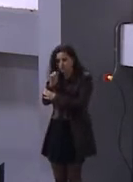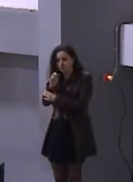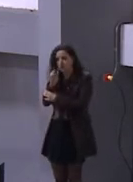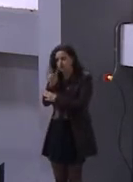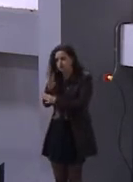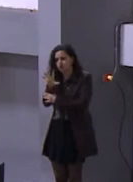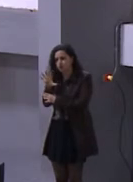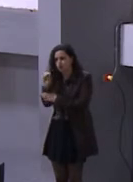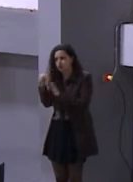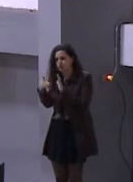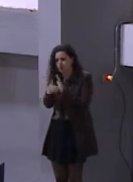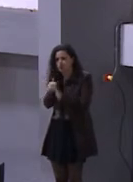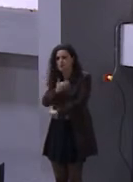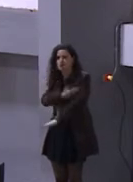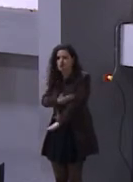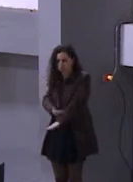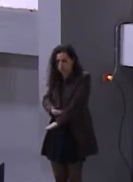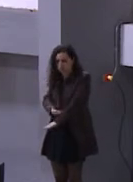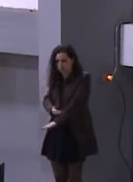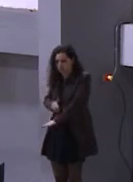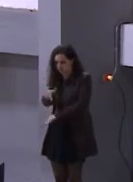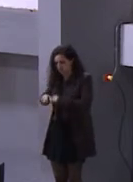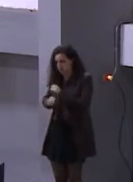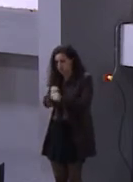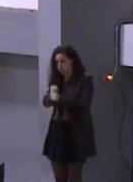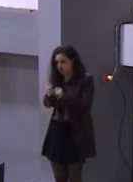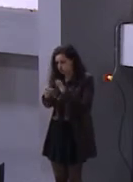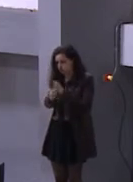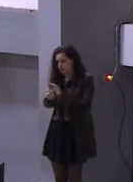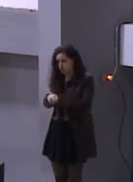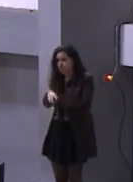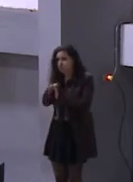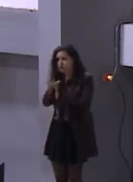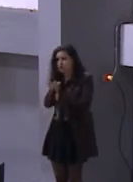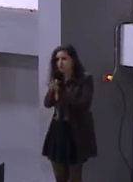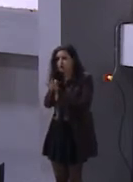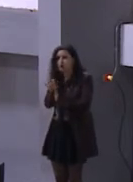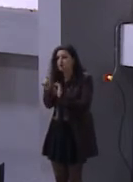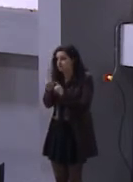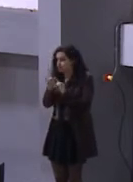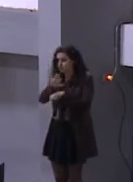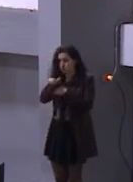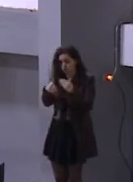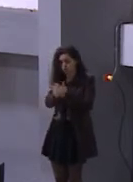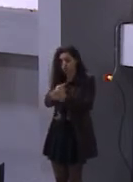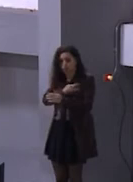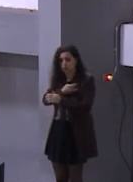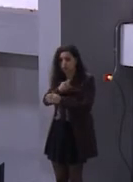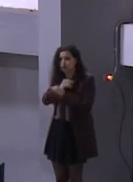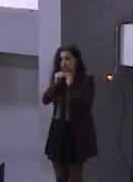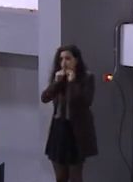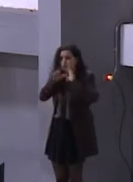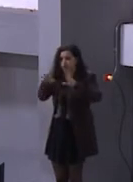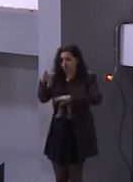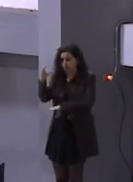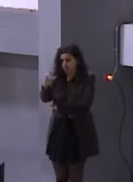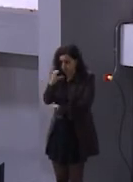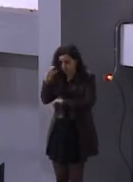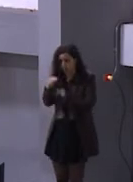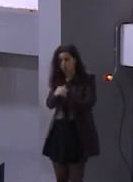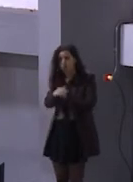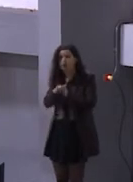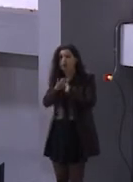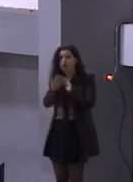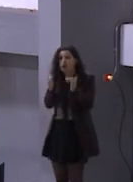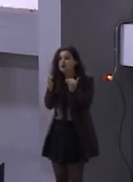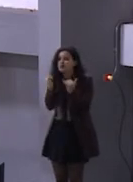250 mil millones que tendremos para el 2019 para las diferentes universidades públicas del país, hasta ahora se